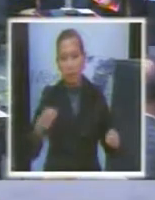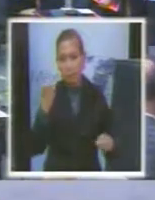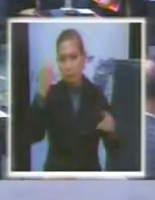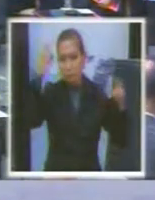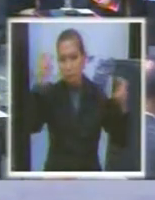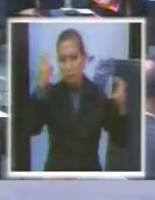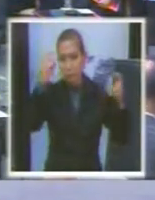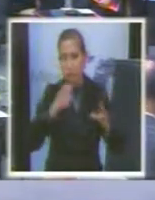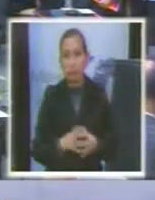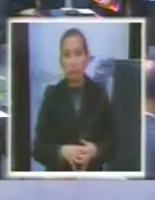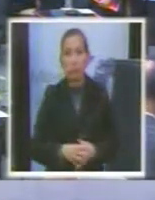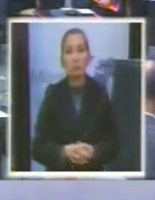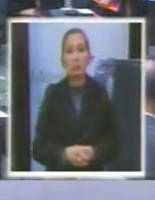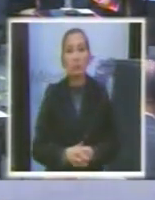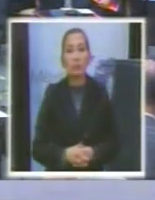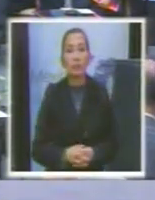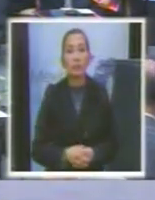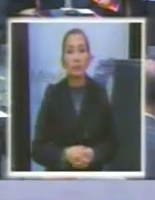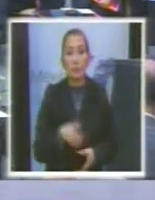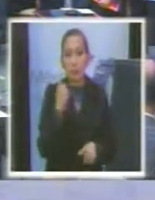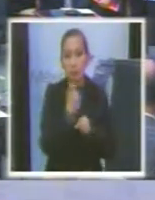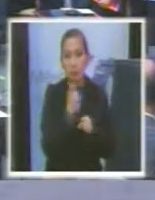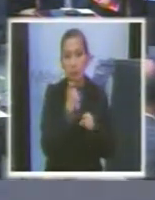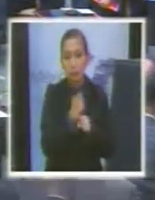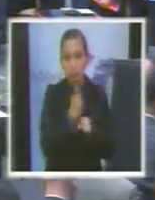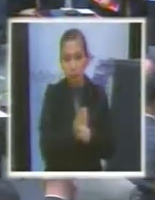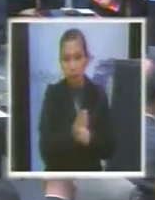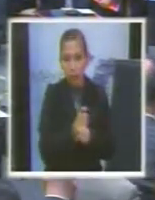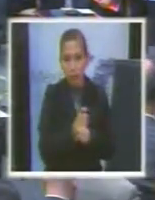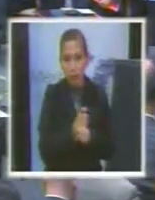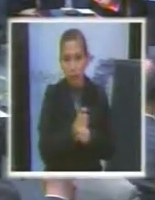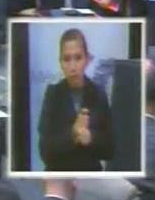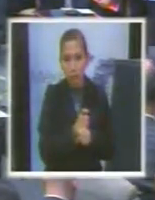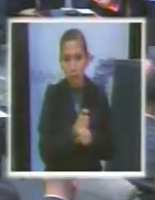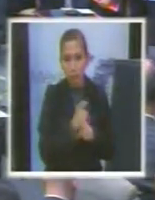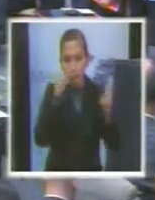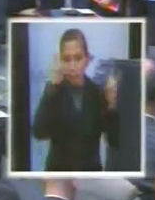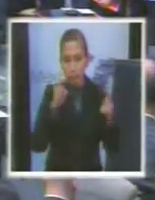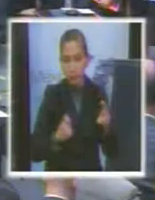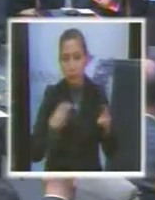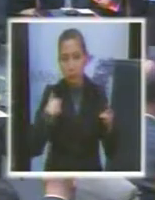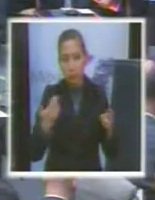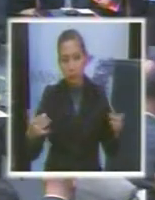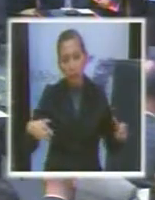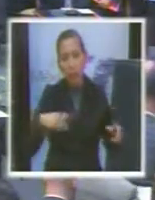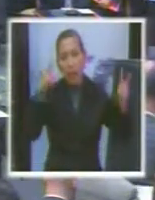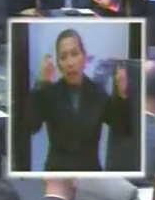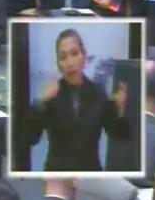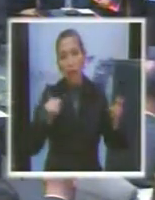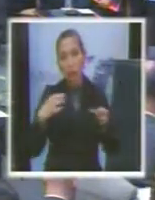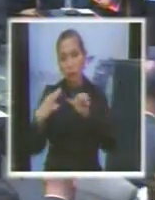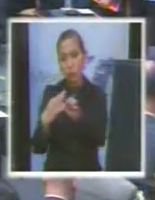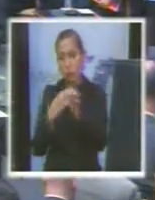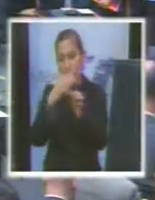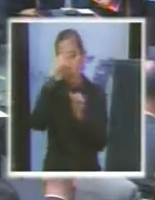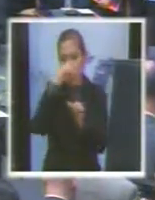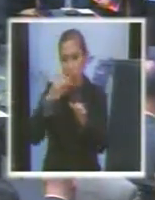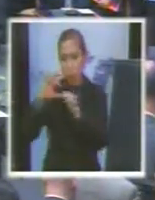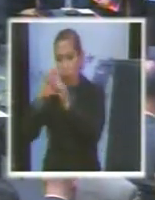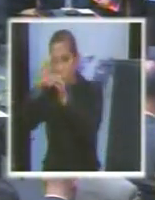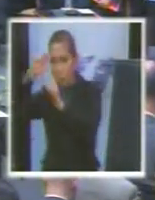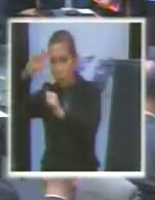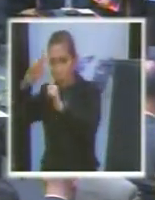mencionado. En primera instancia, el tema que estaremos tocando es la relación bilateral México-Unión